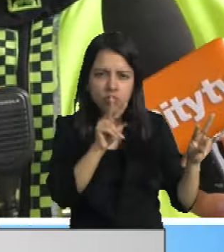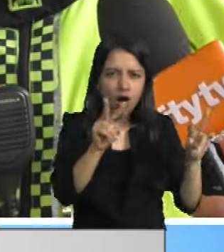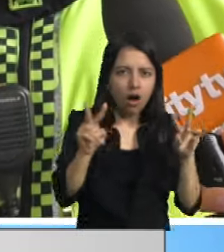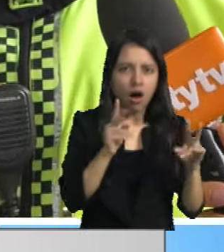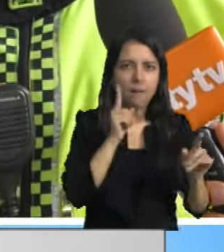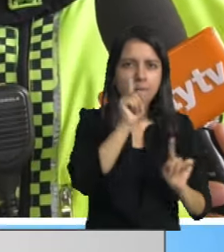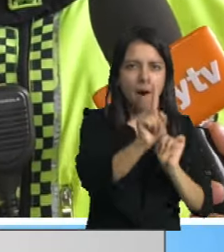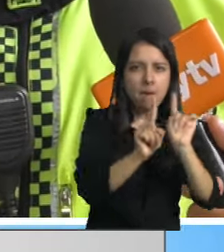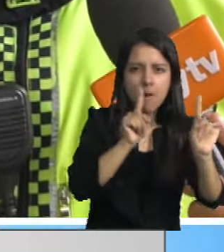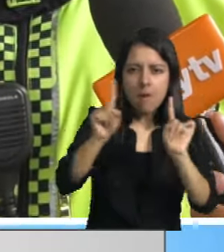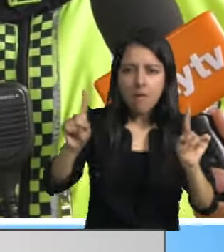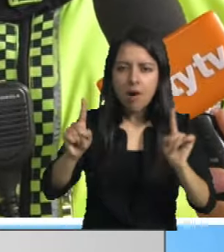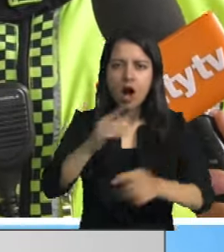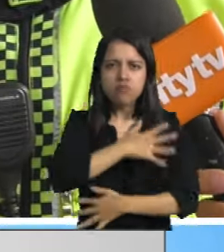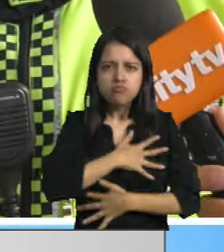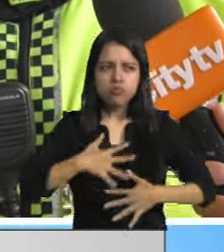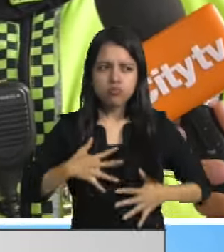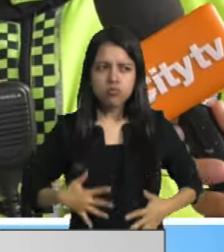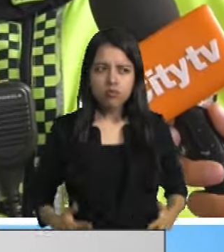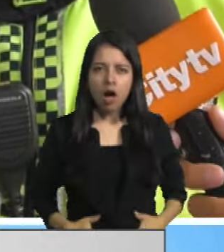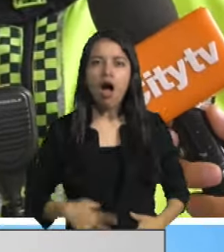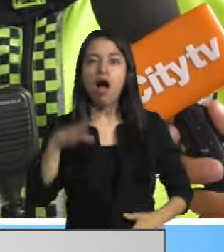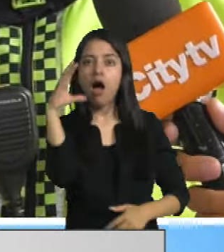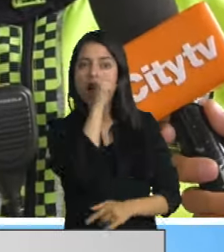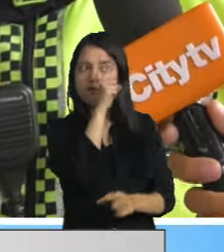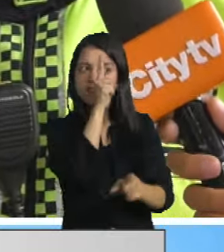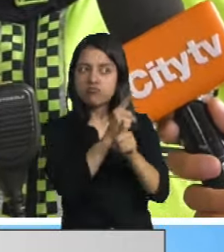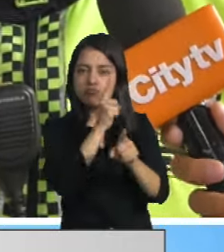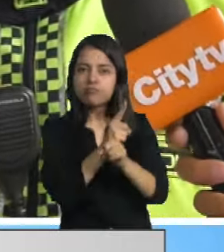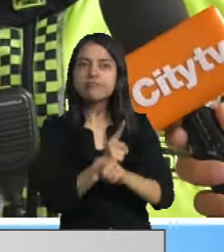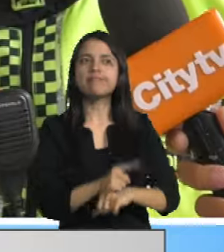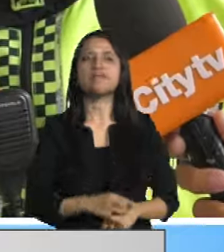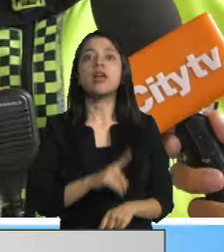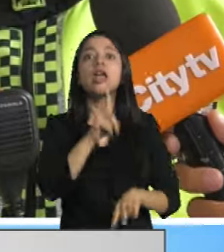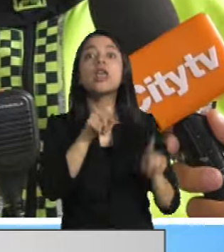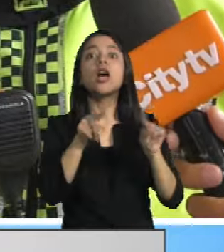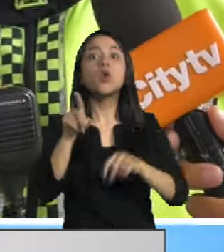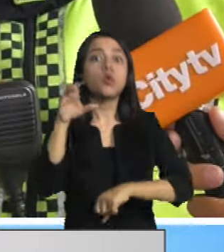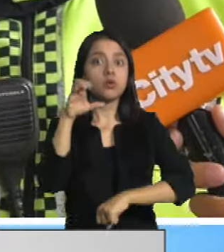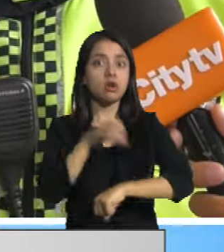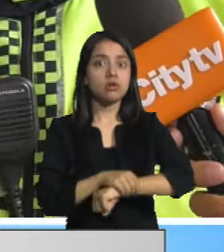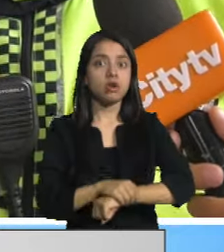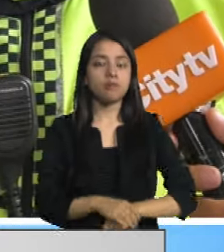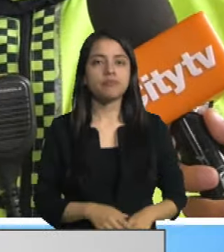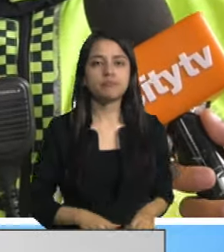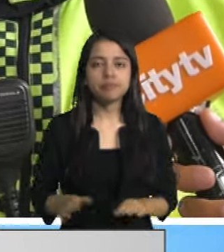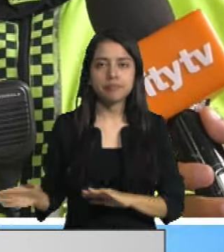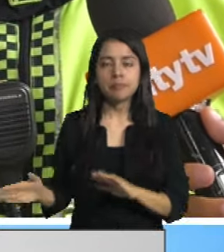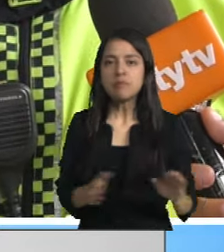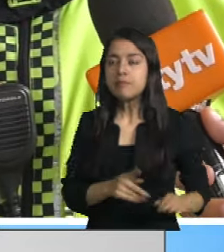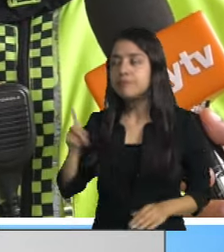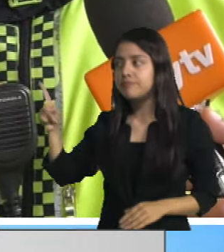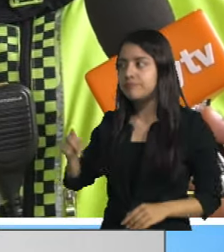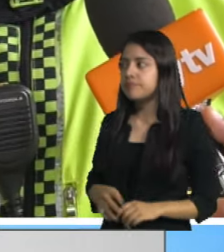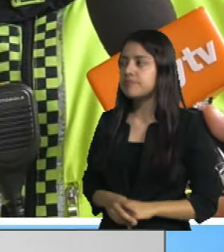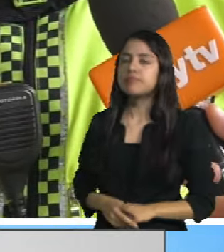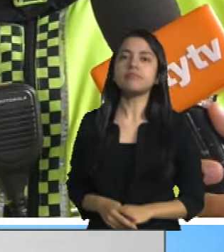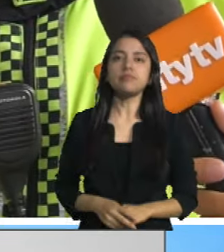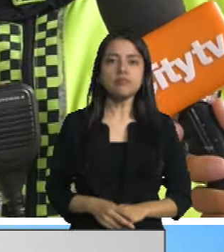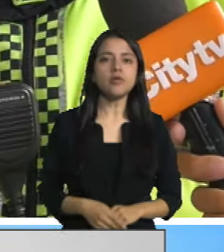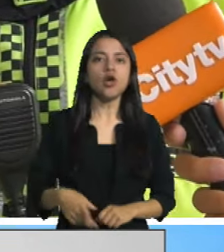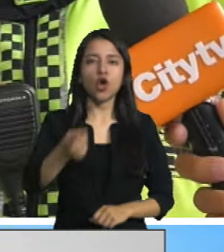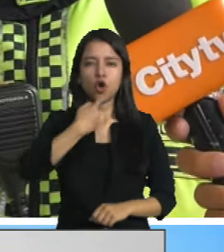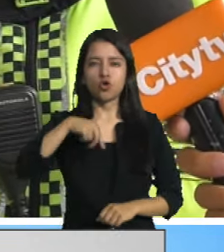en las diferentes estaciones y portales, realizando el plan Avispa, el plan Policía a Bordo, la identificación de personas también como de